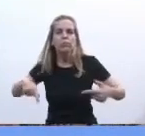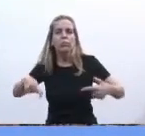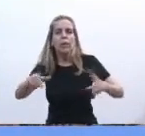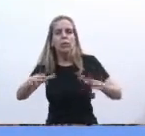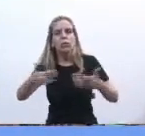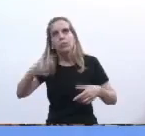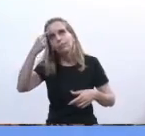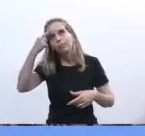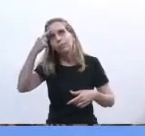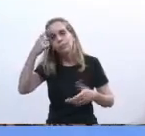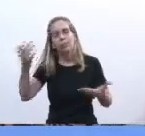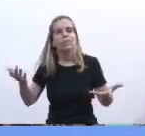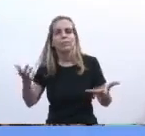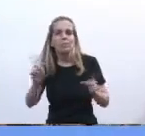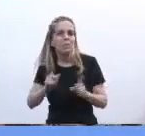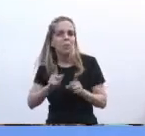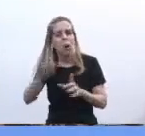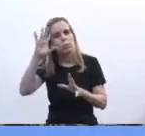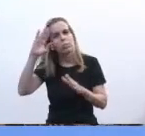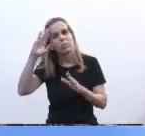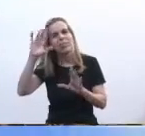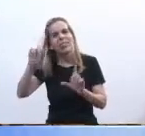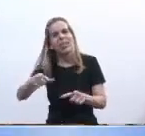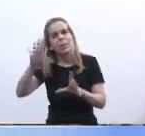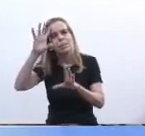entonces una no puede menos que recorrer